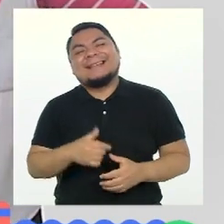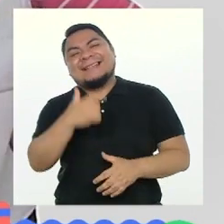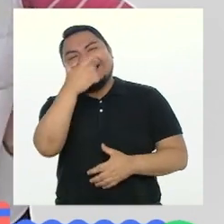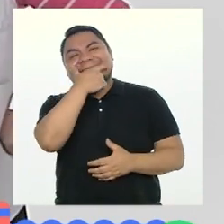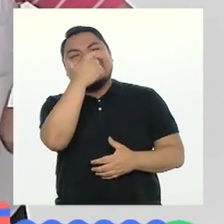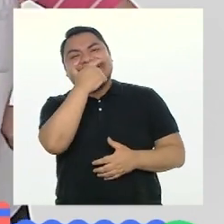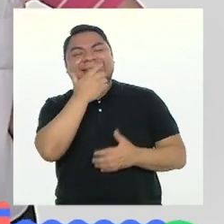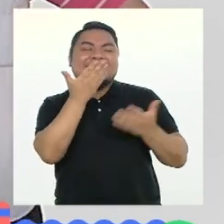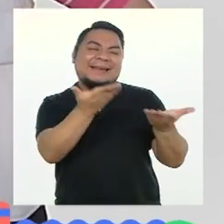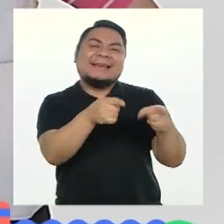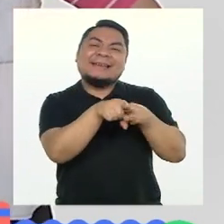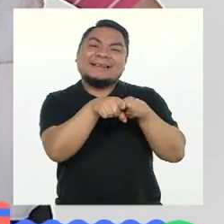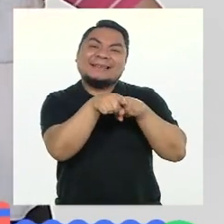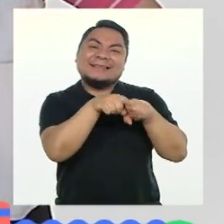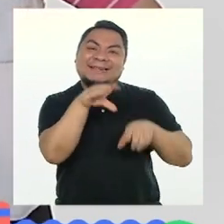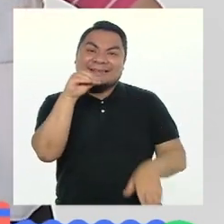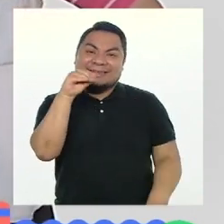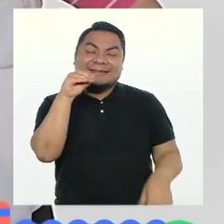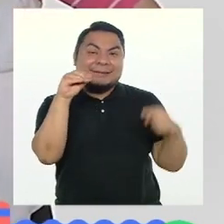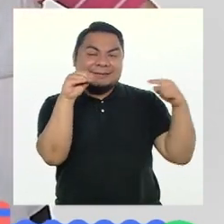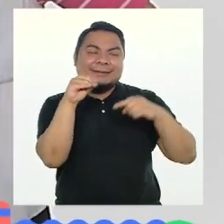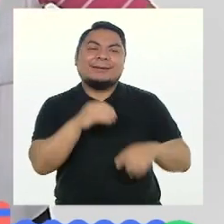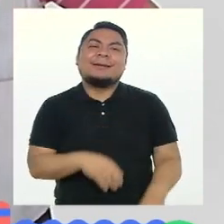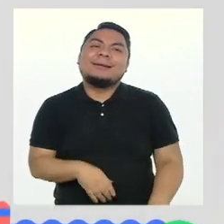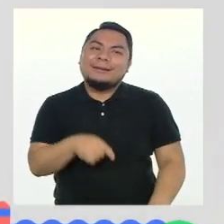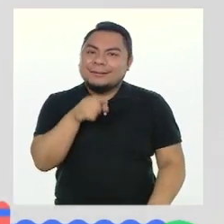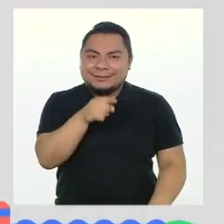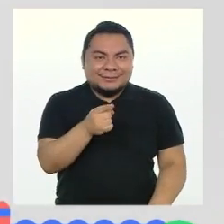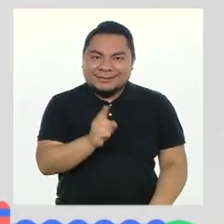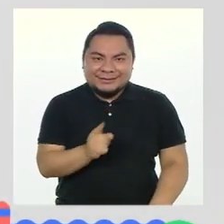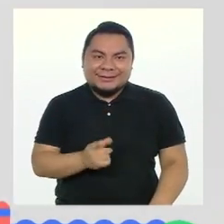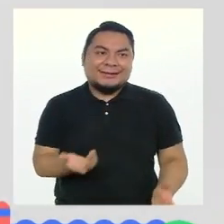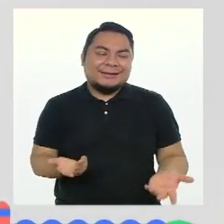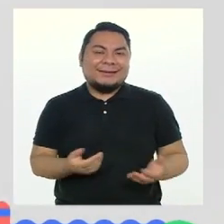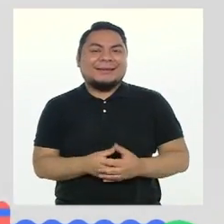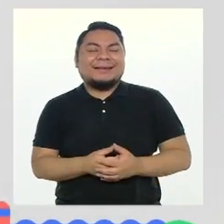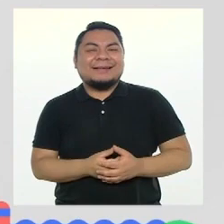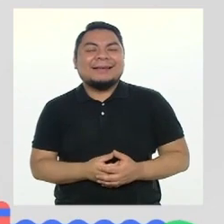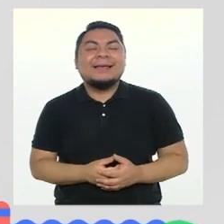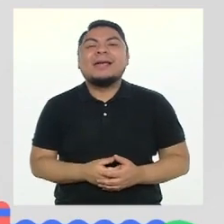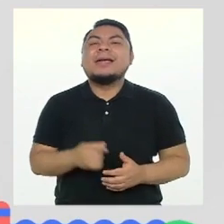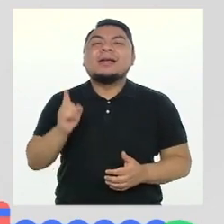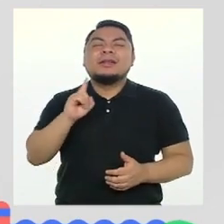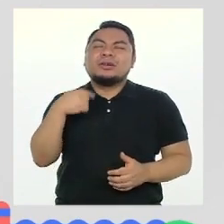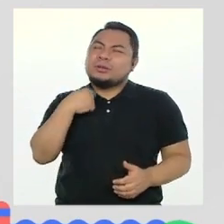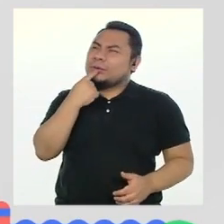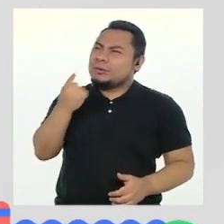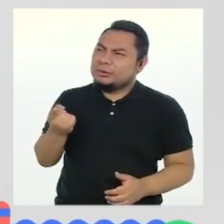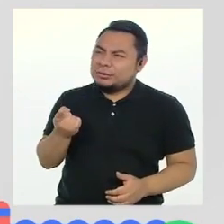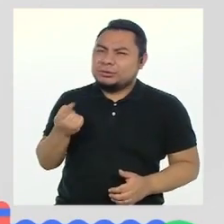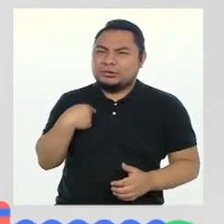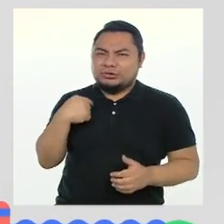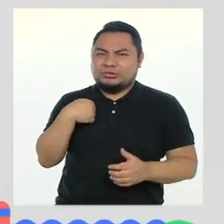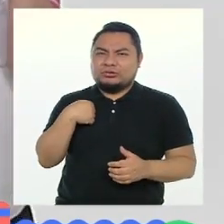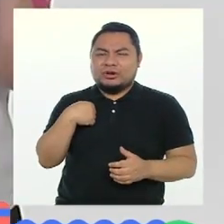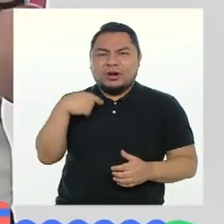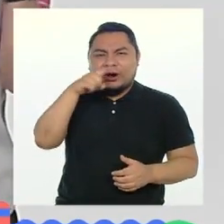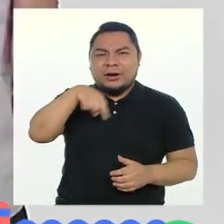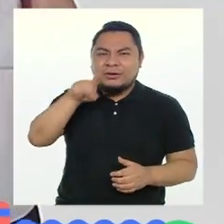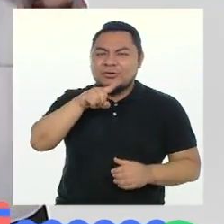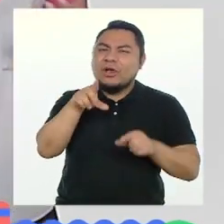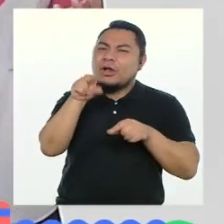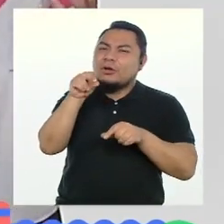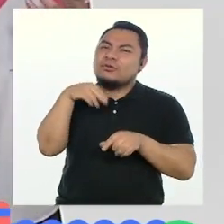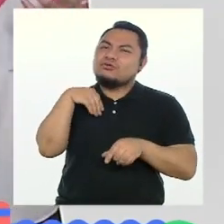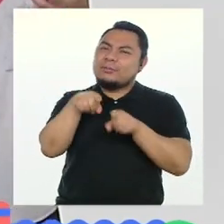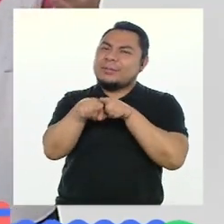Ay, Calcetín, eres un plato. ¿Un plato? Yo diría que una media más bien. Lo que